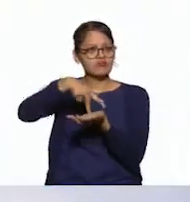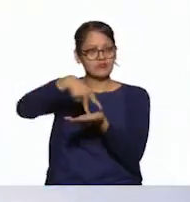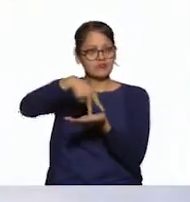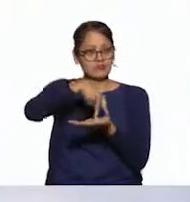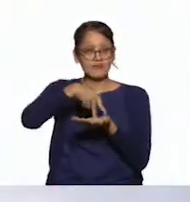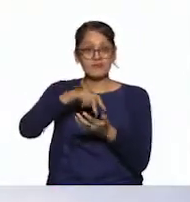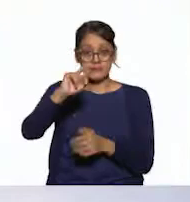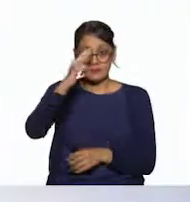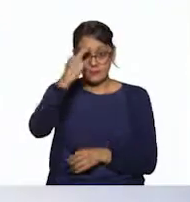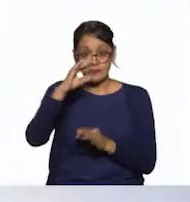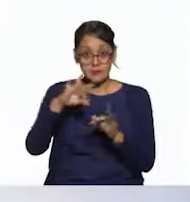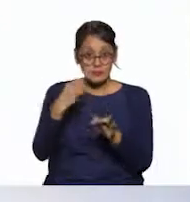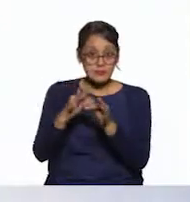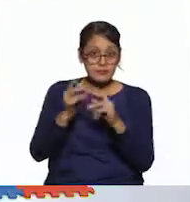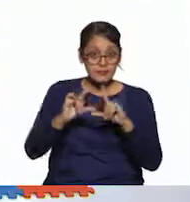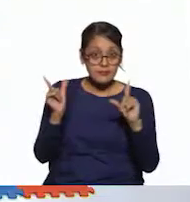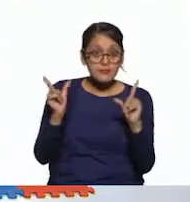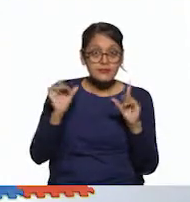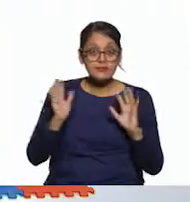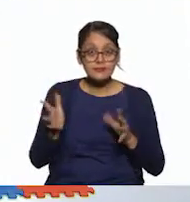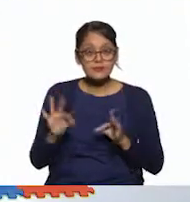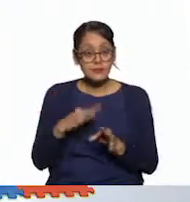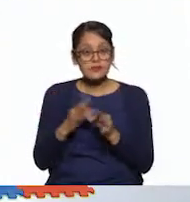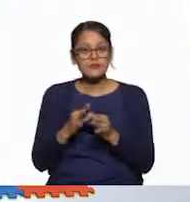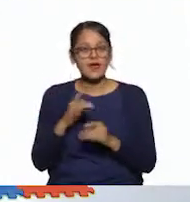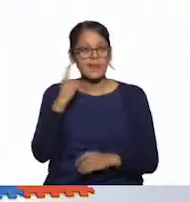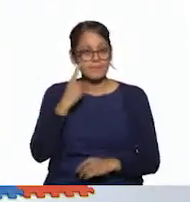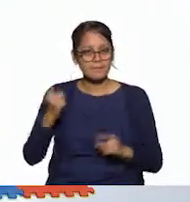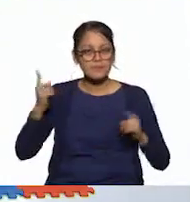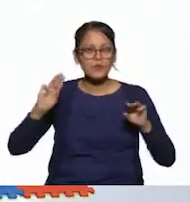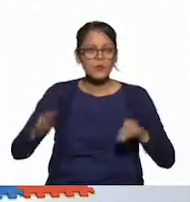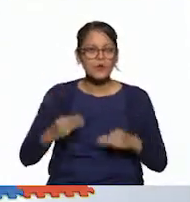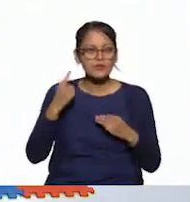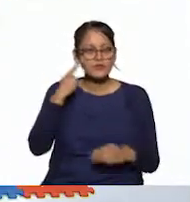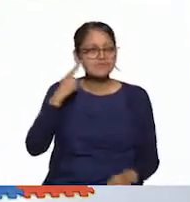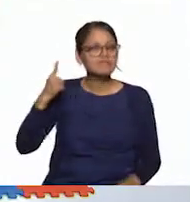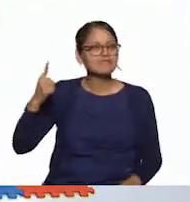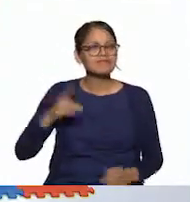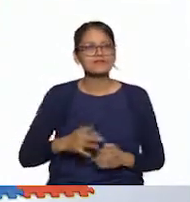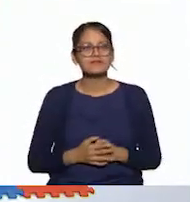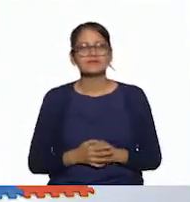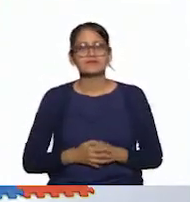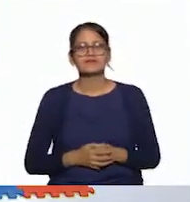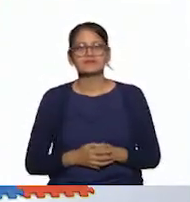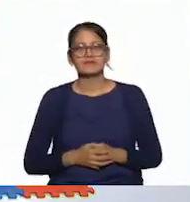¿Estás lista, Pilar? Listísima. Y esto dice música, maestro. A ver.